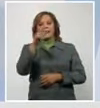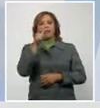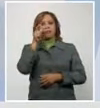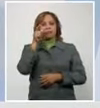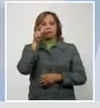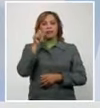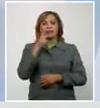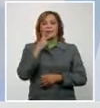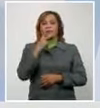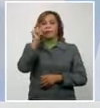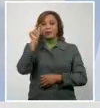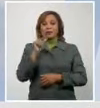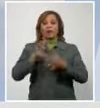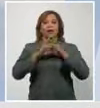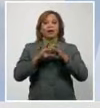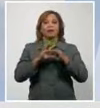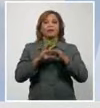grave